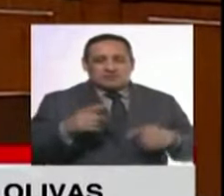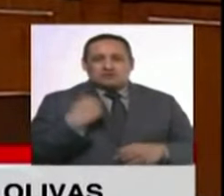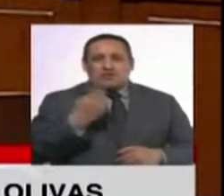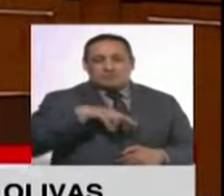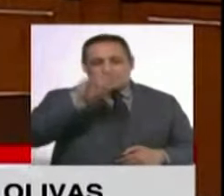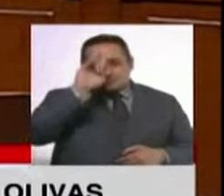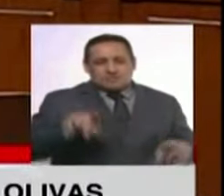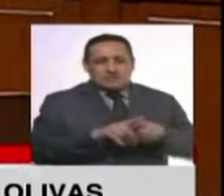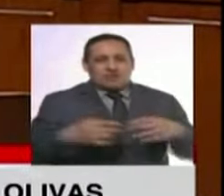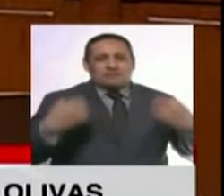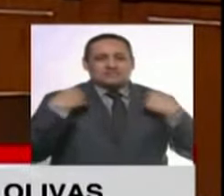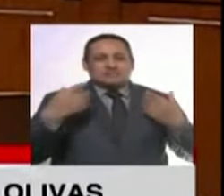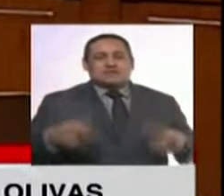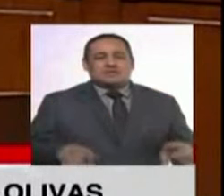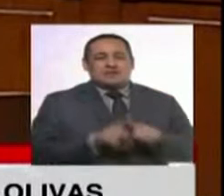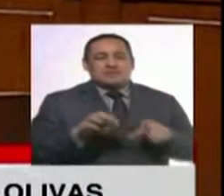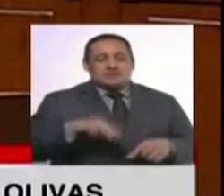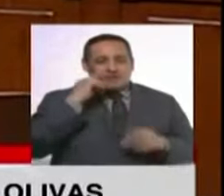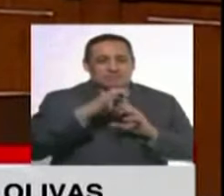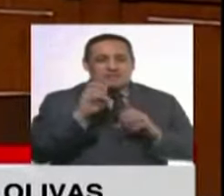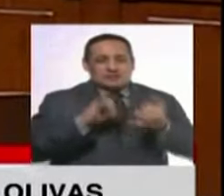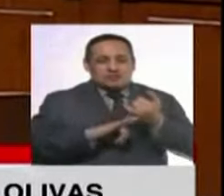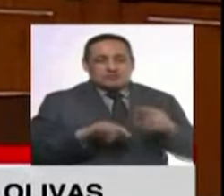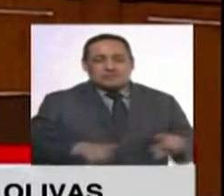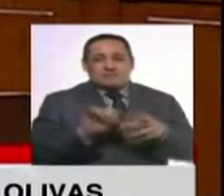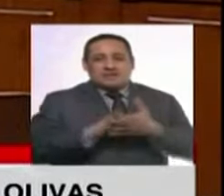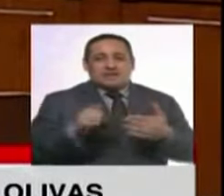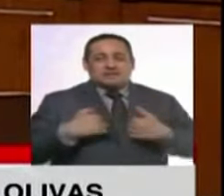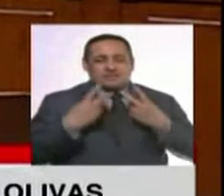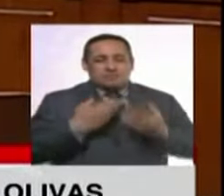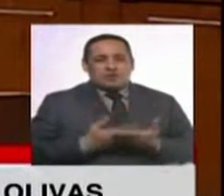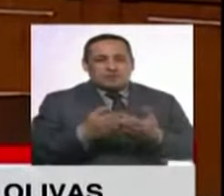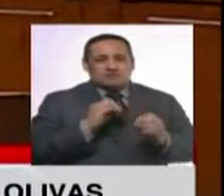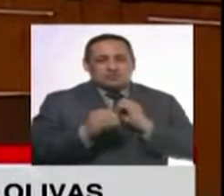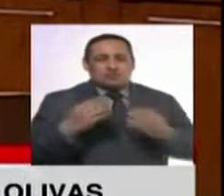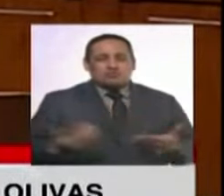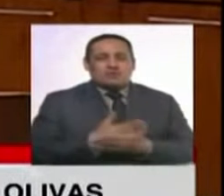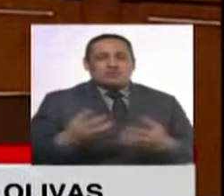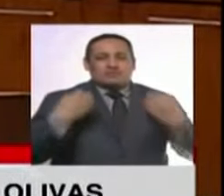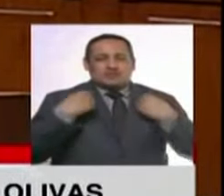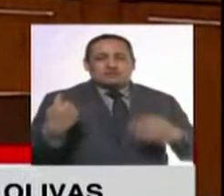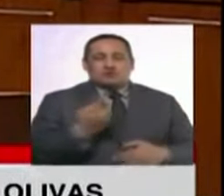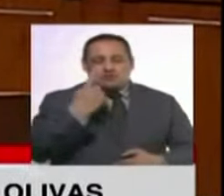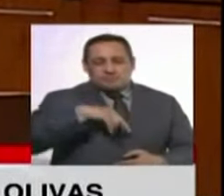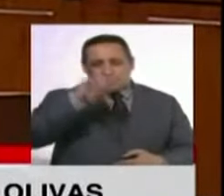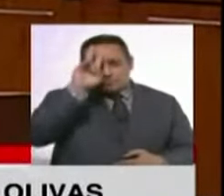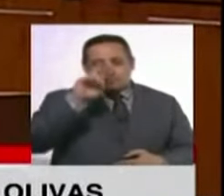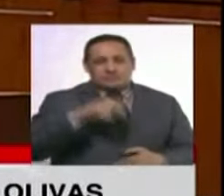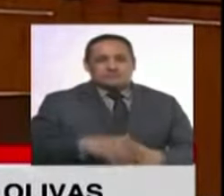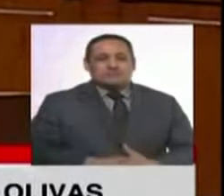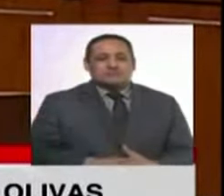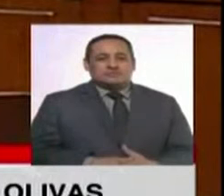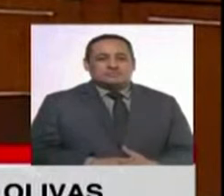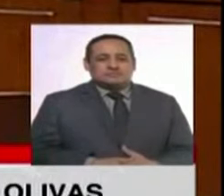nacional las oficinas de migraciones ya se ha dispuesto la que se implemente nuevas oficinas a nivel nacional